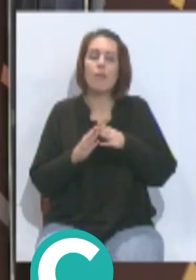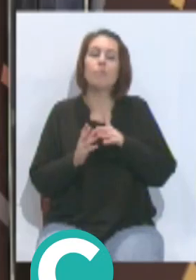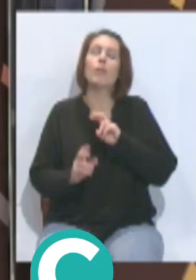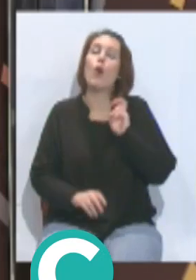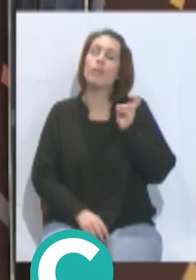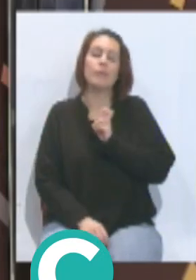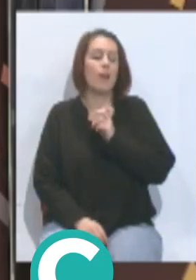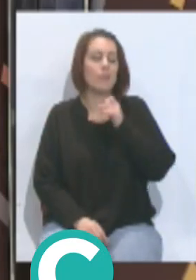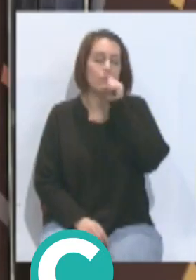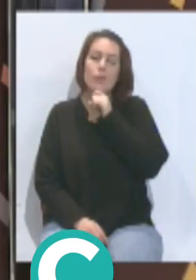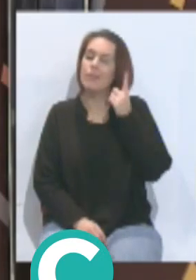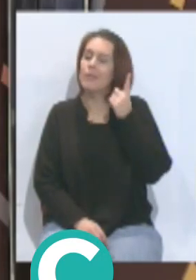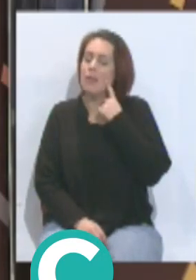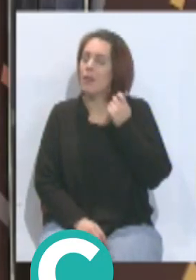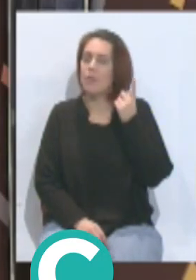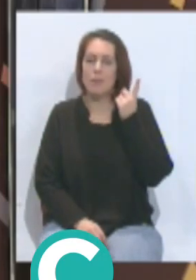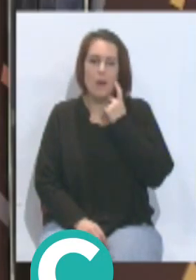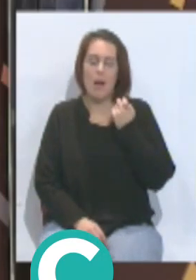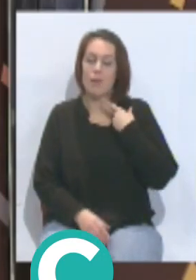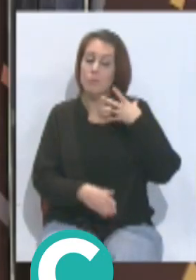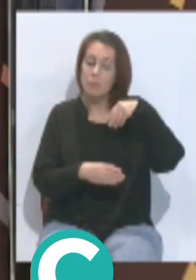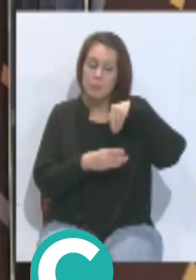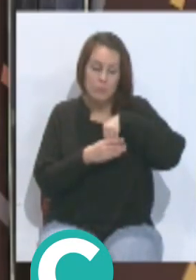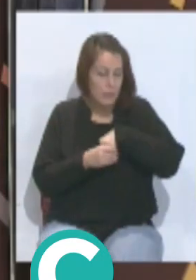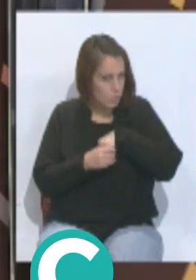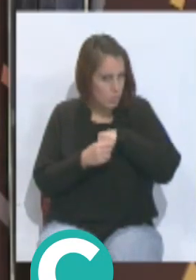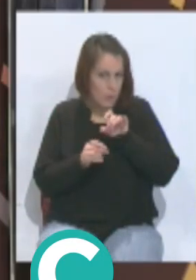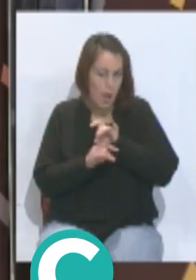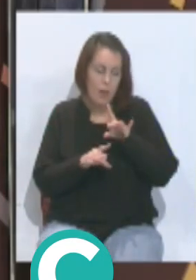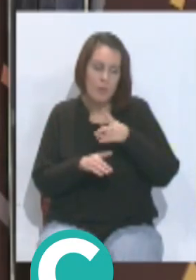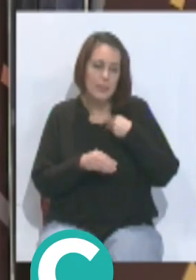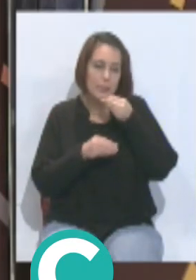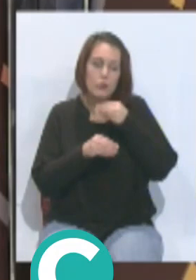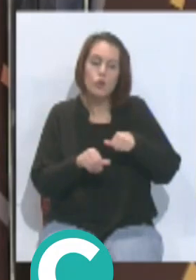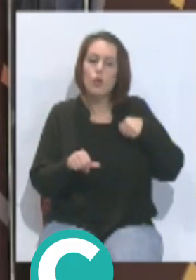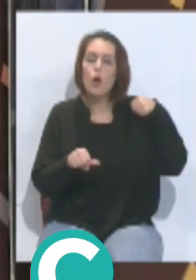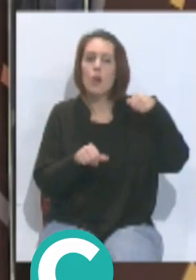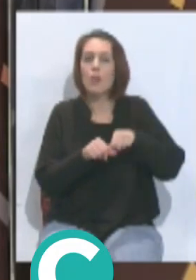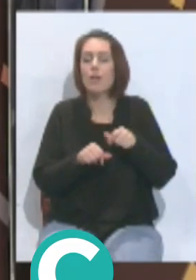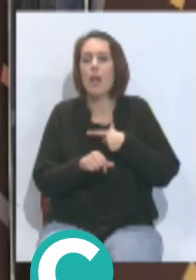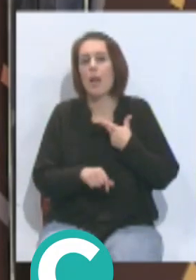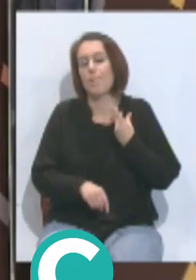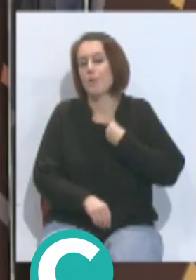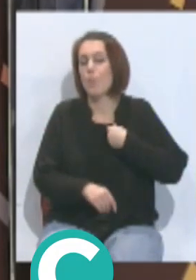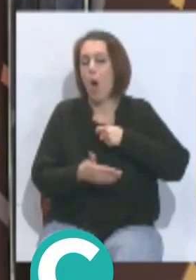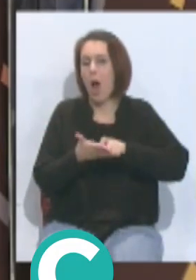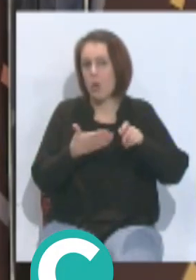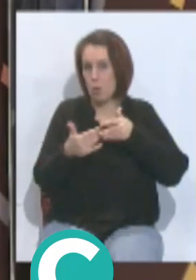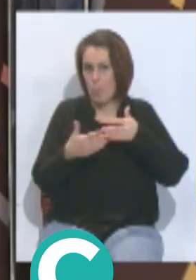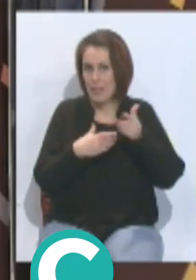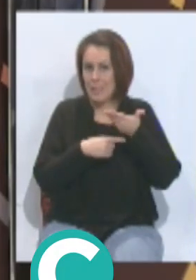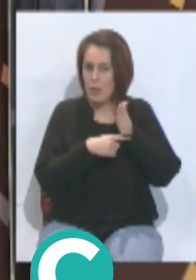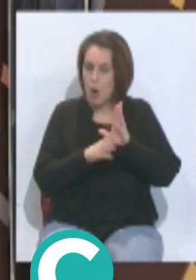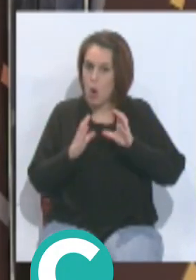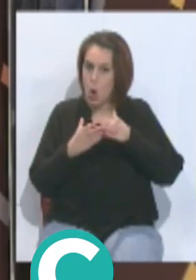las míticas coplas que forman parte indiscutible del legado de José Luis Arniz, la presentación